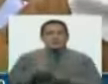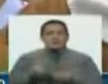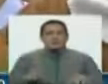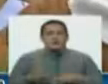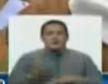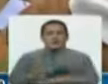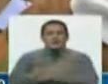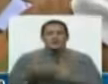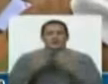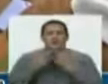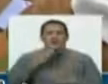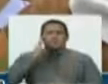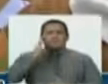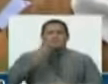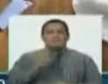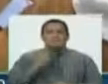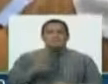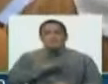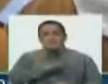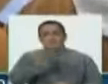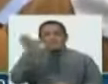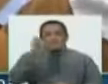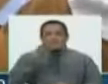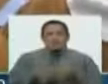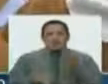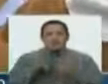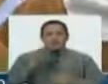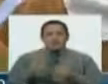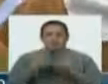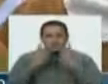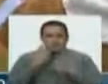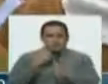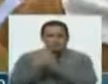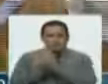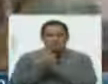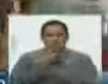solicitada por el juez se presente ante la justicia, ¿no?